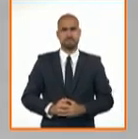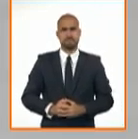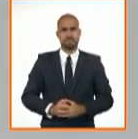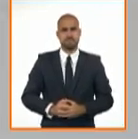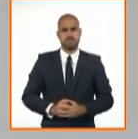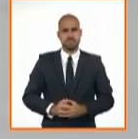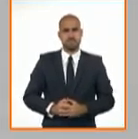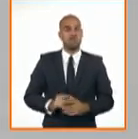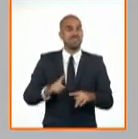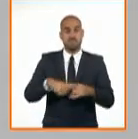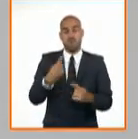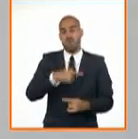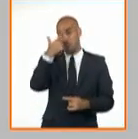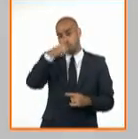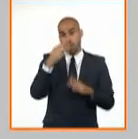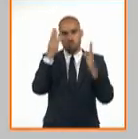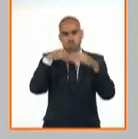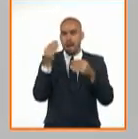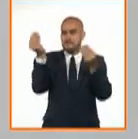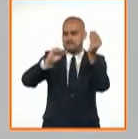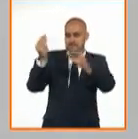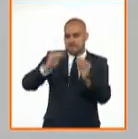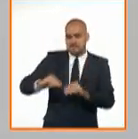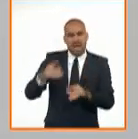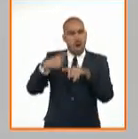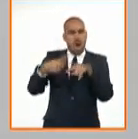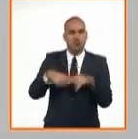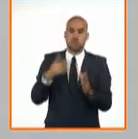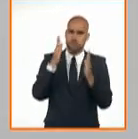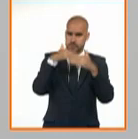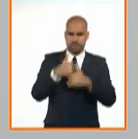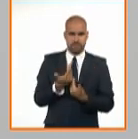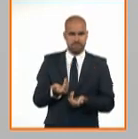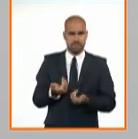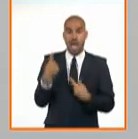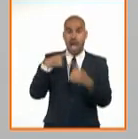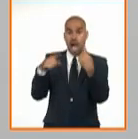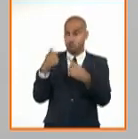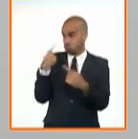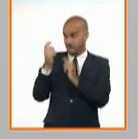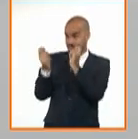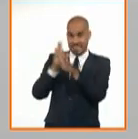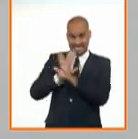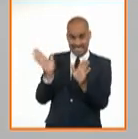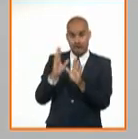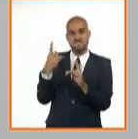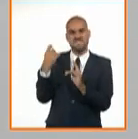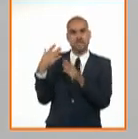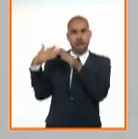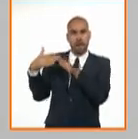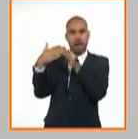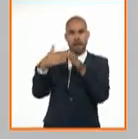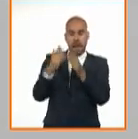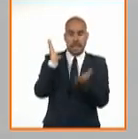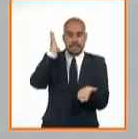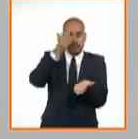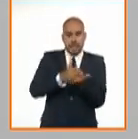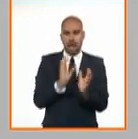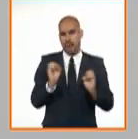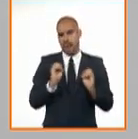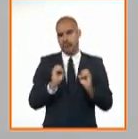falta de recursos y piezas de repuesto que algunos de ellos no han arribado al país también hay una situación internacional también con